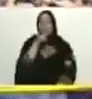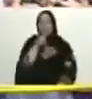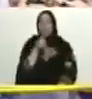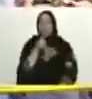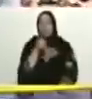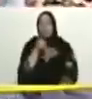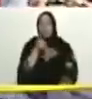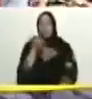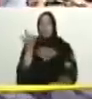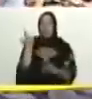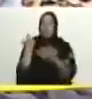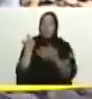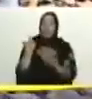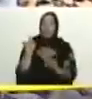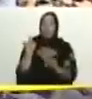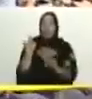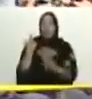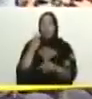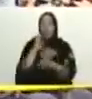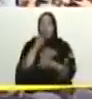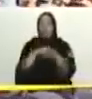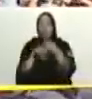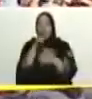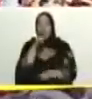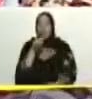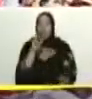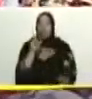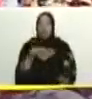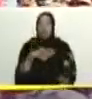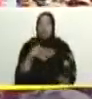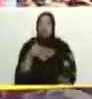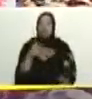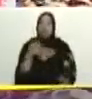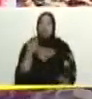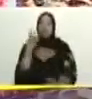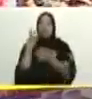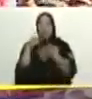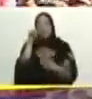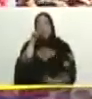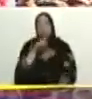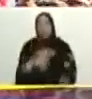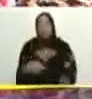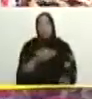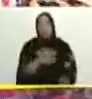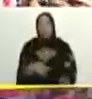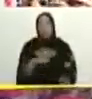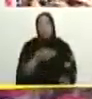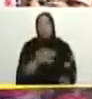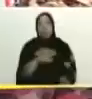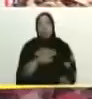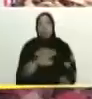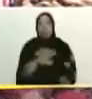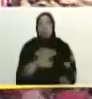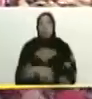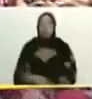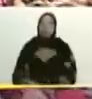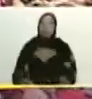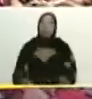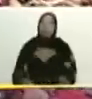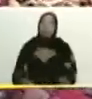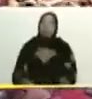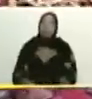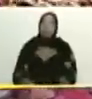y precandidatas. Y ahí es cuando el pueblo, yo los llamo a ustedes, yo los